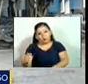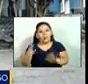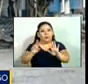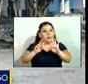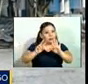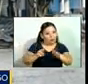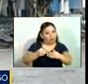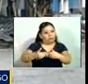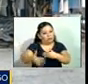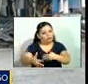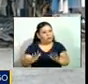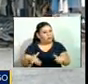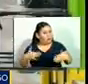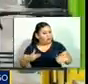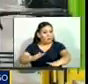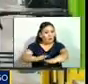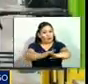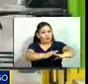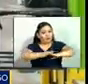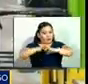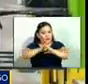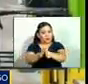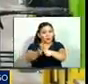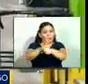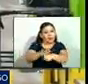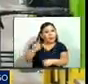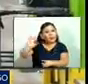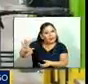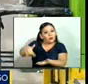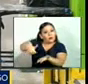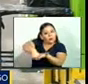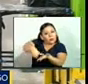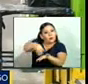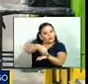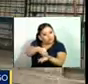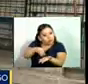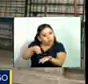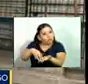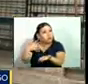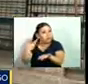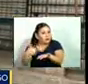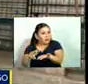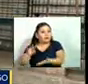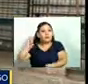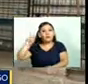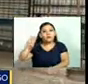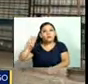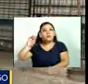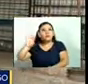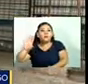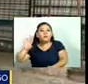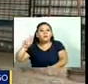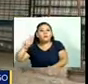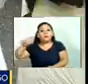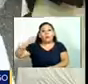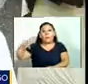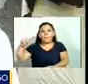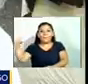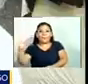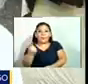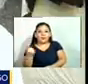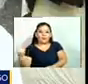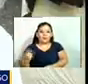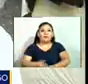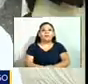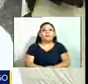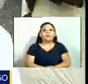El objetivo es contener los casos de coronavirus en el municipio, en donde hay más de 241 mil habitantes. Bien va